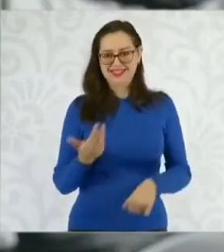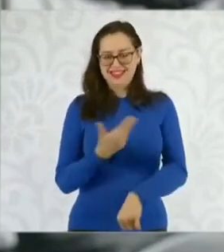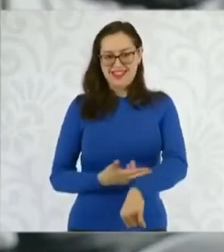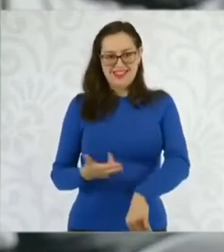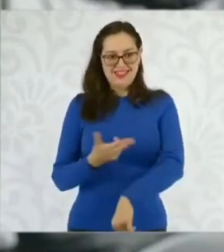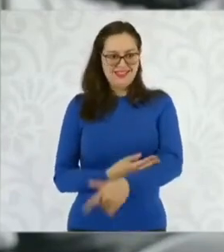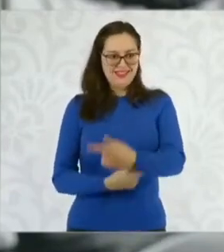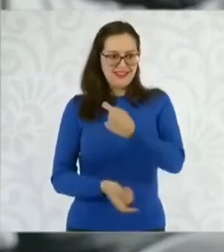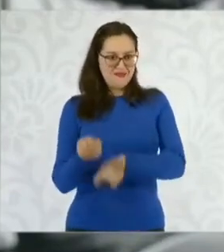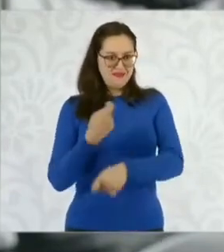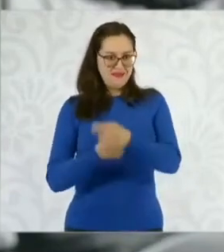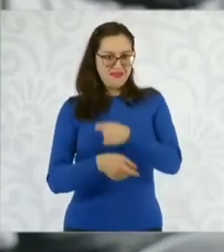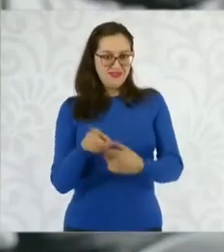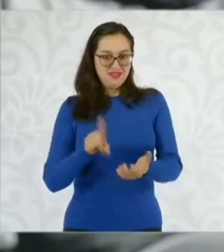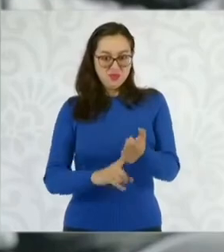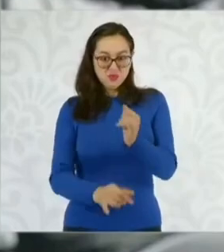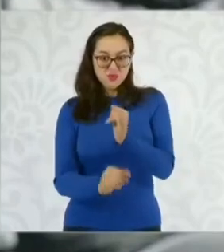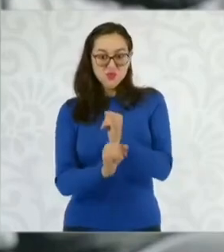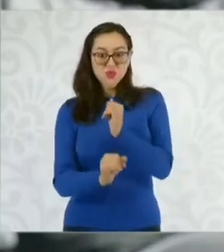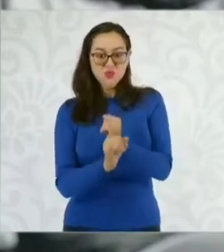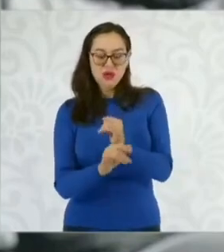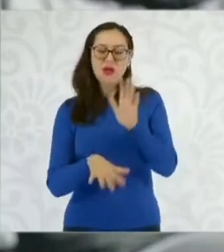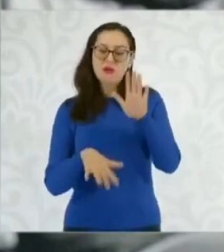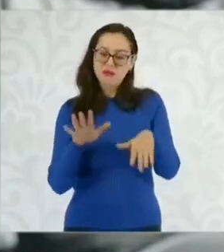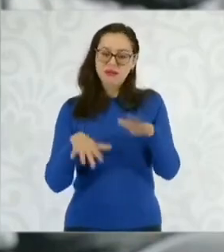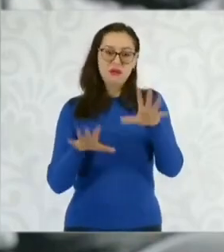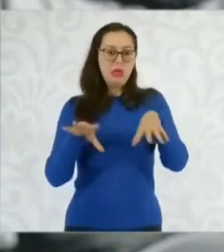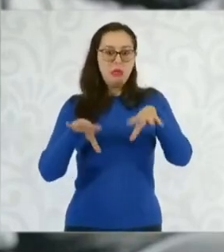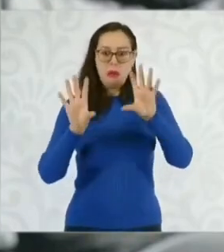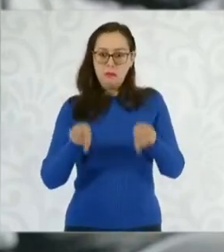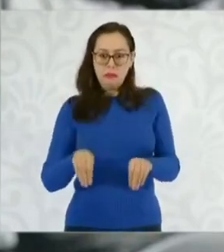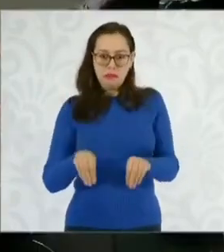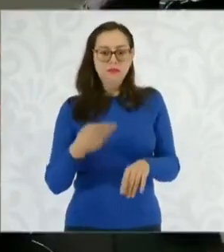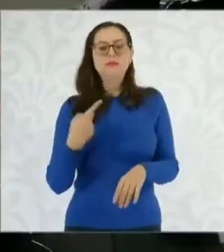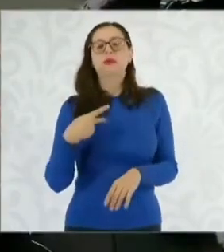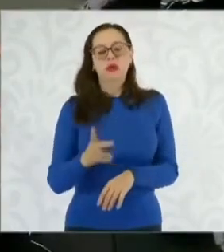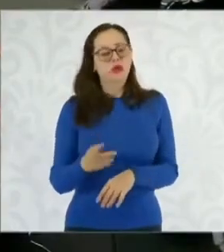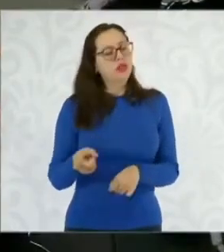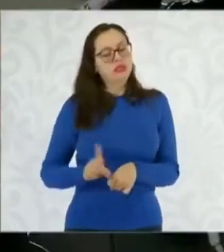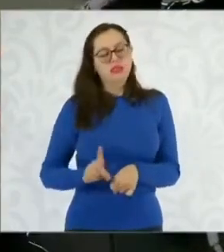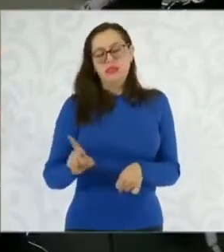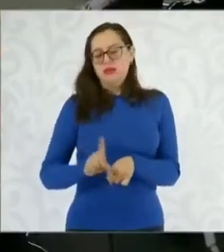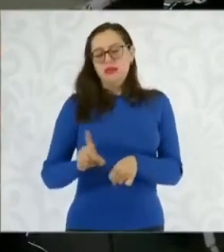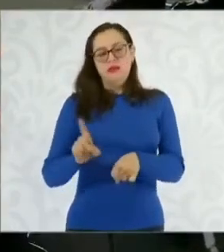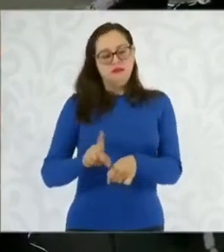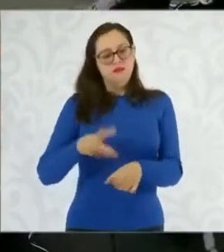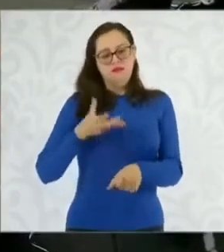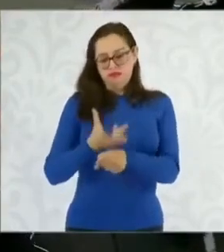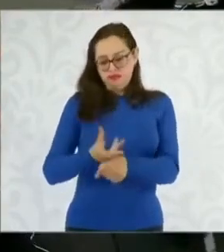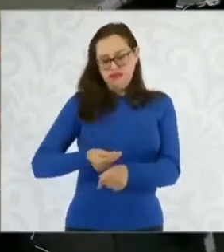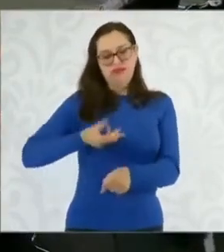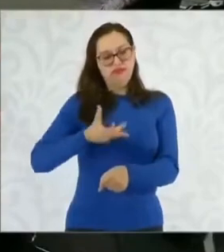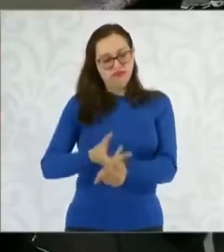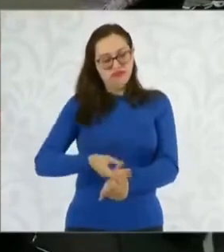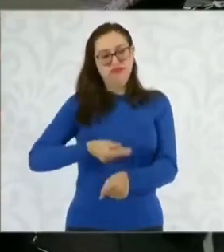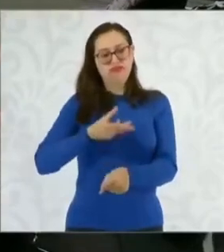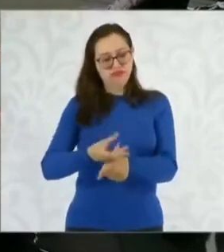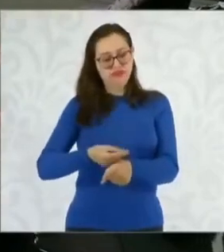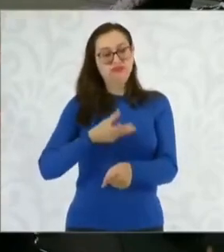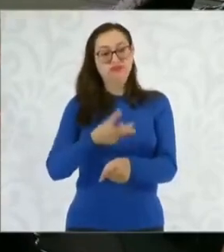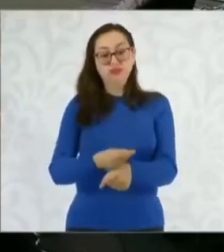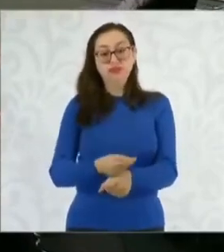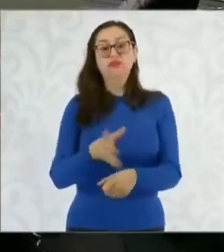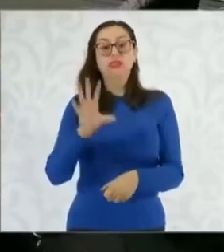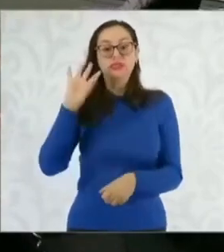nóminas, etcétera, para que no haya intermitencias. Hemos fortalecido mucho las capacidades propias tecnológicas del IMSS y ahora